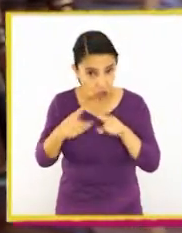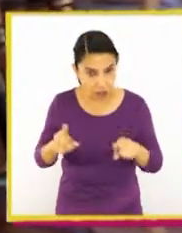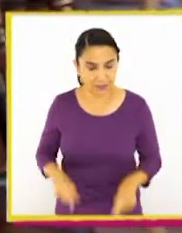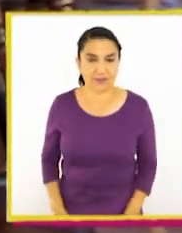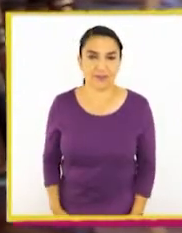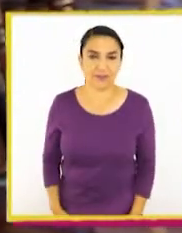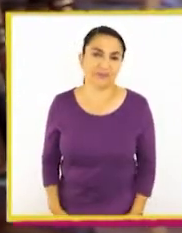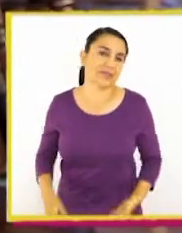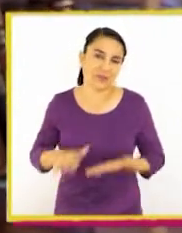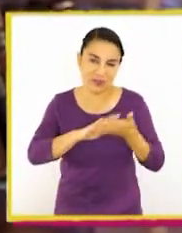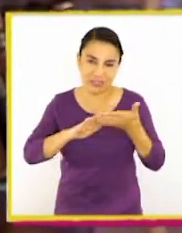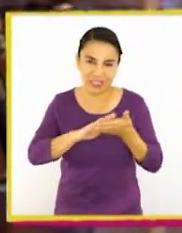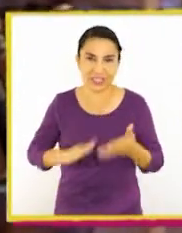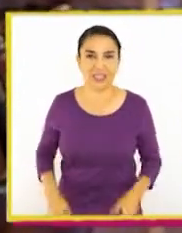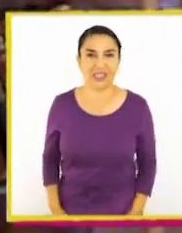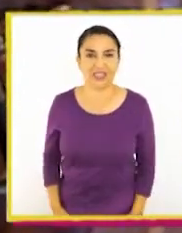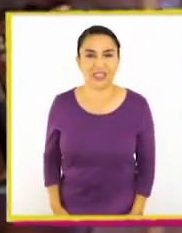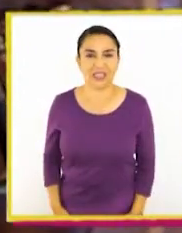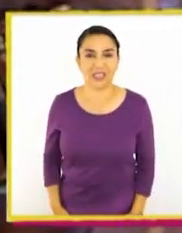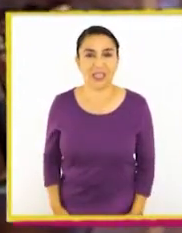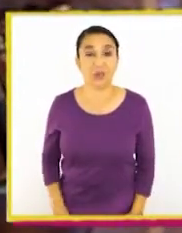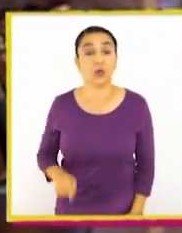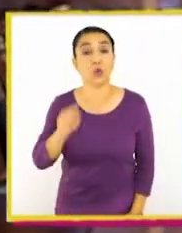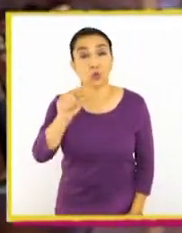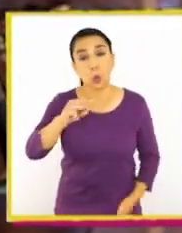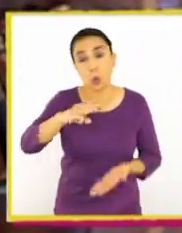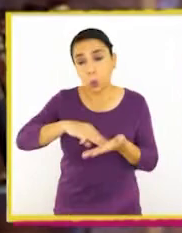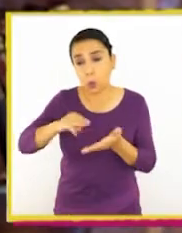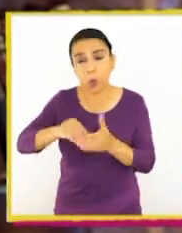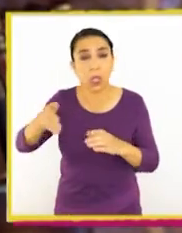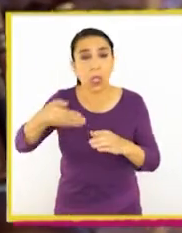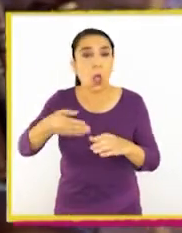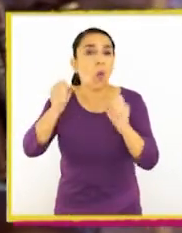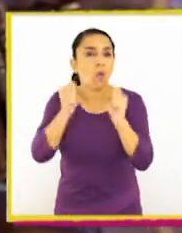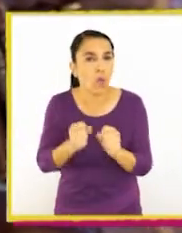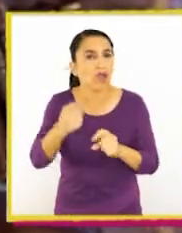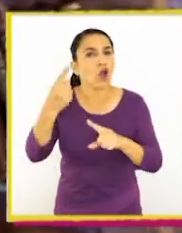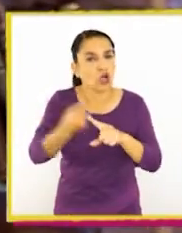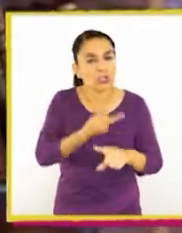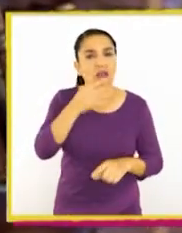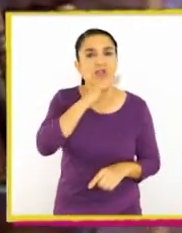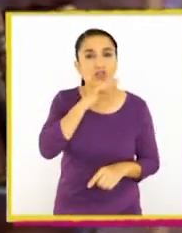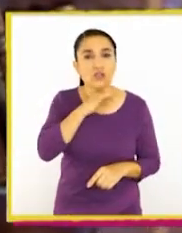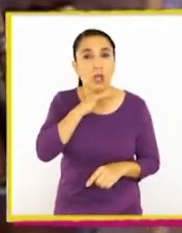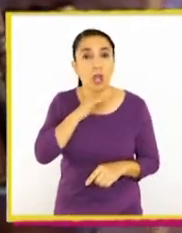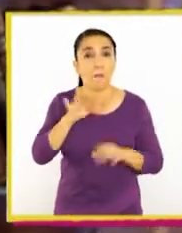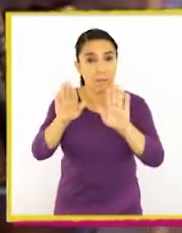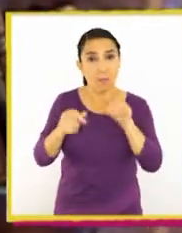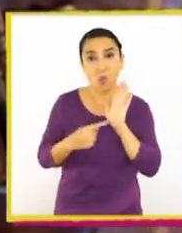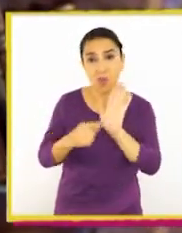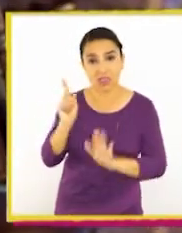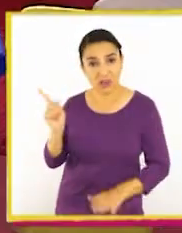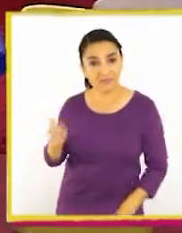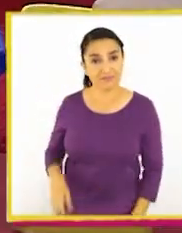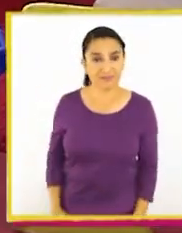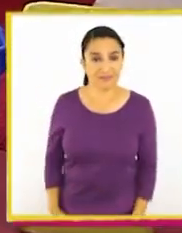otras alternativas. Por ejemplo, llevar tus utensilios reutilizables como se muestra en esta imagen.